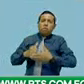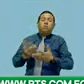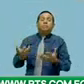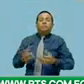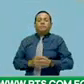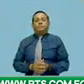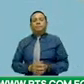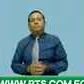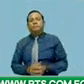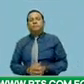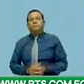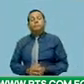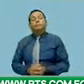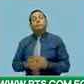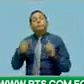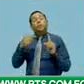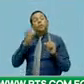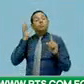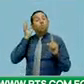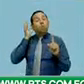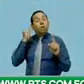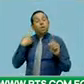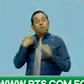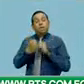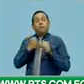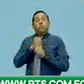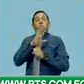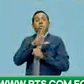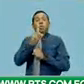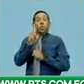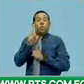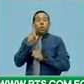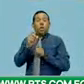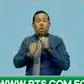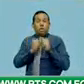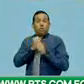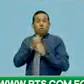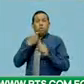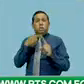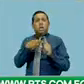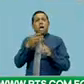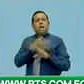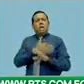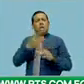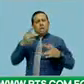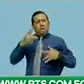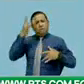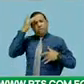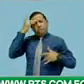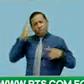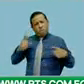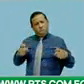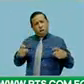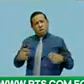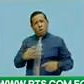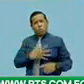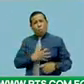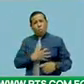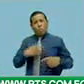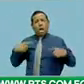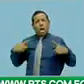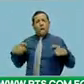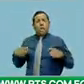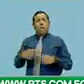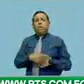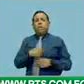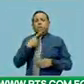Elizabeth Balseca, de 51 años, dejó por unas horas su reposo y tratamiento de cáncer de mama para llegar hasta la plataforma